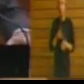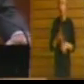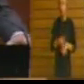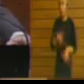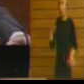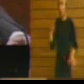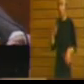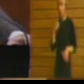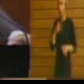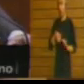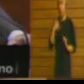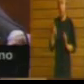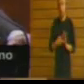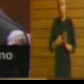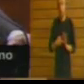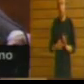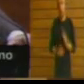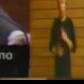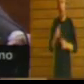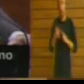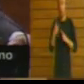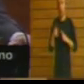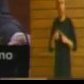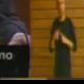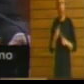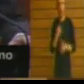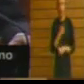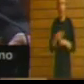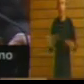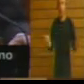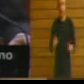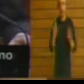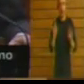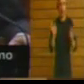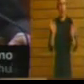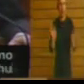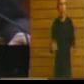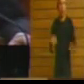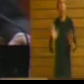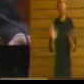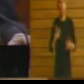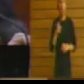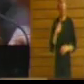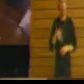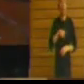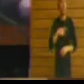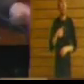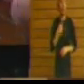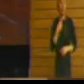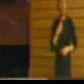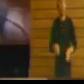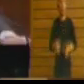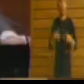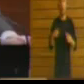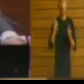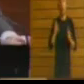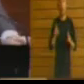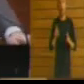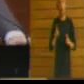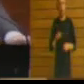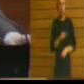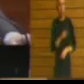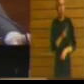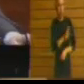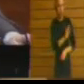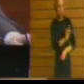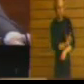cosas hubiésemos hecho, otras diferentes. Pero es que además dice, a ustedes no le importa la educación. Y a usted sí. Por